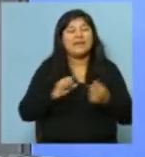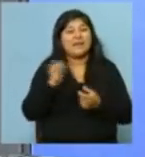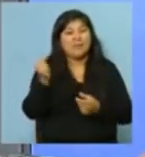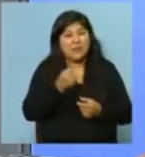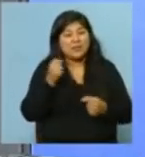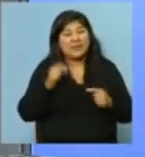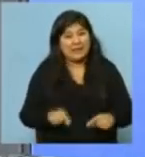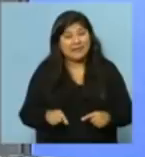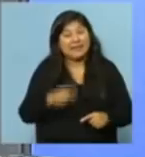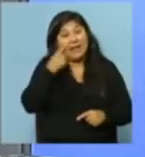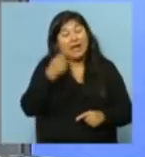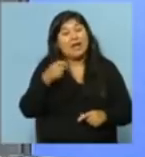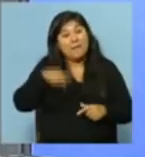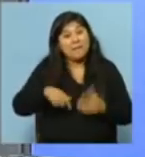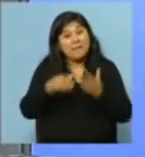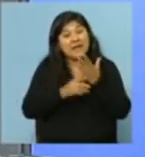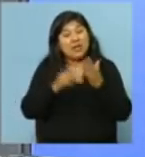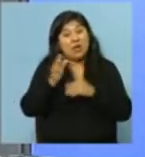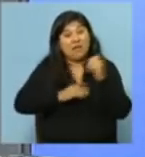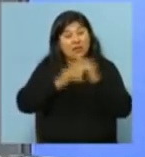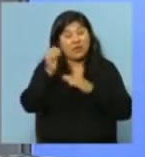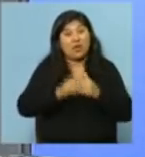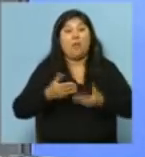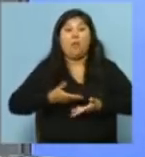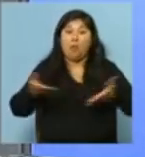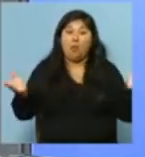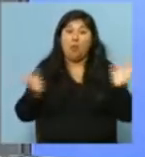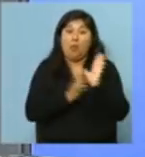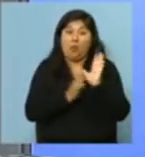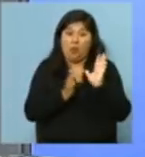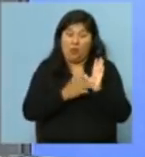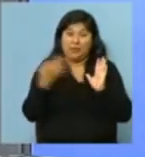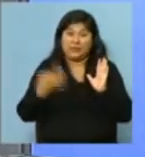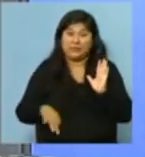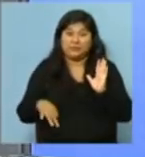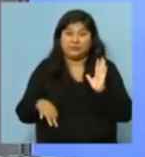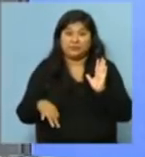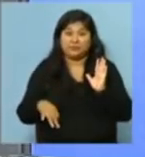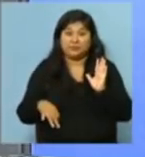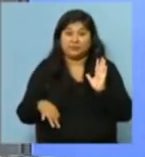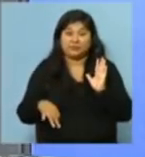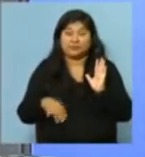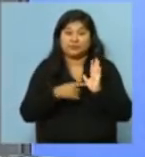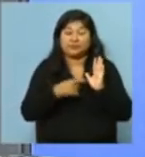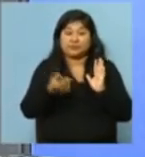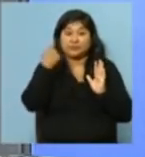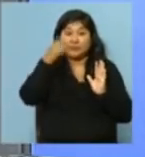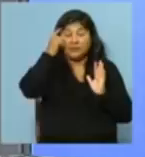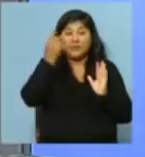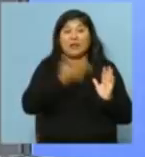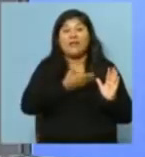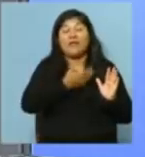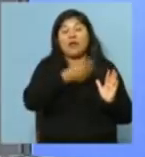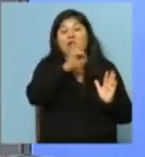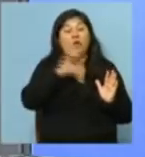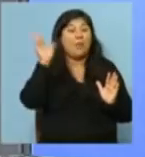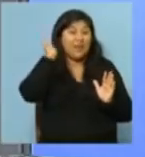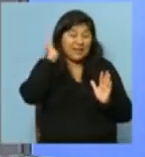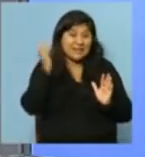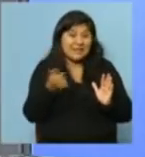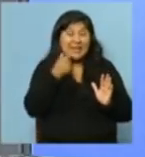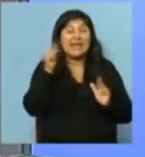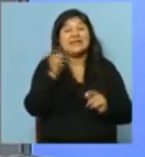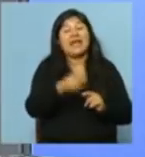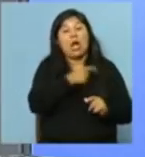Ministerio de infraestructura la verdad que hemos podido demostrar por ejemplo a partir de enero febrero del año 2016 cuando el